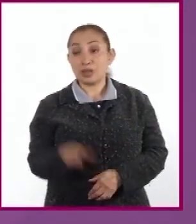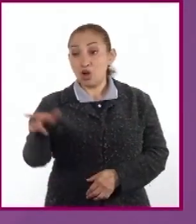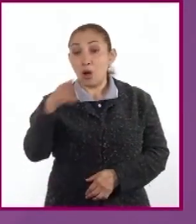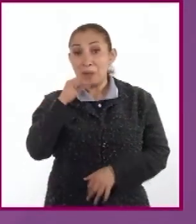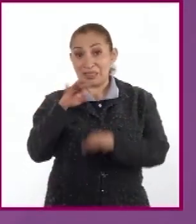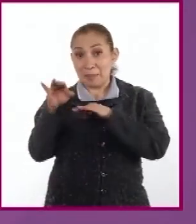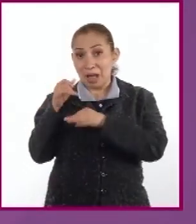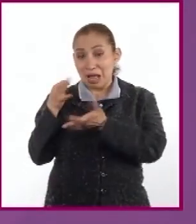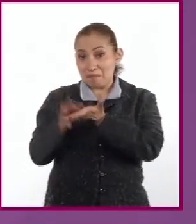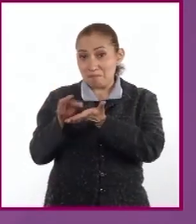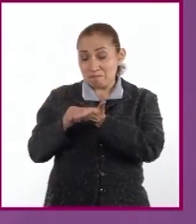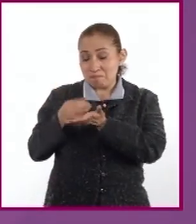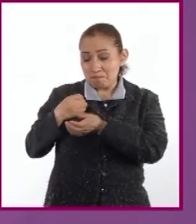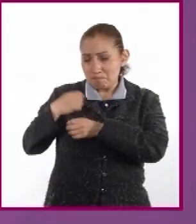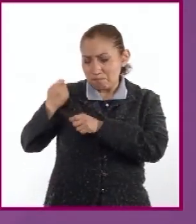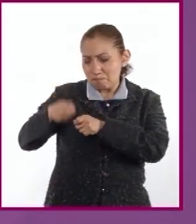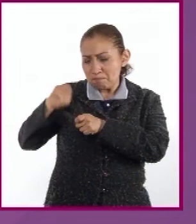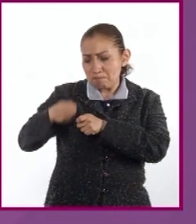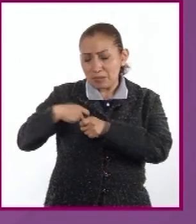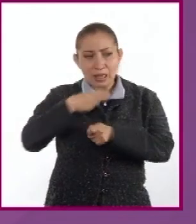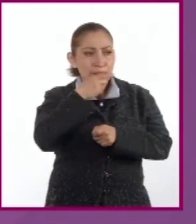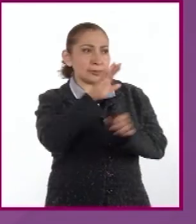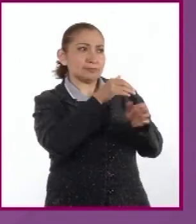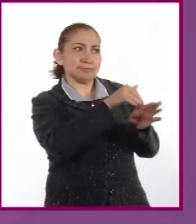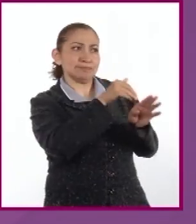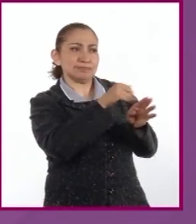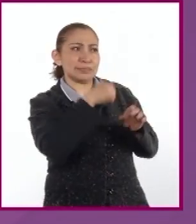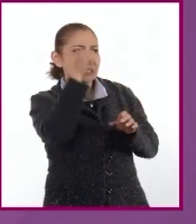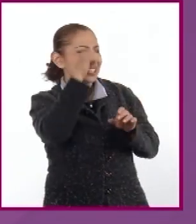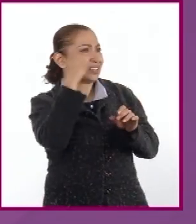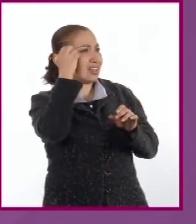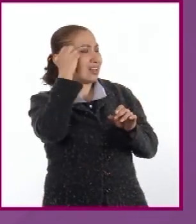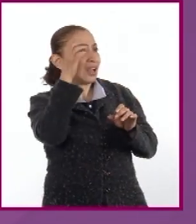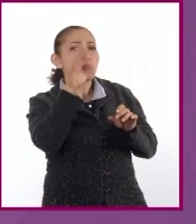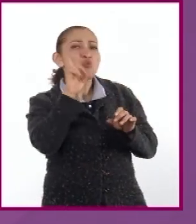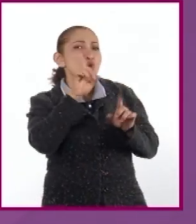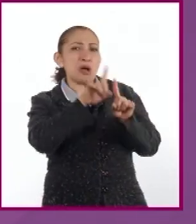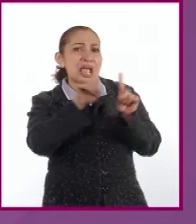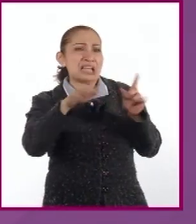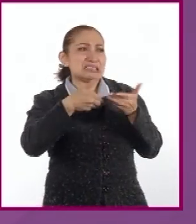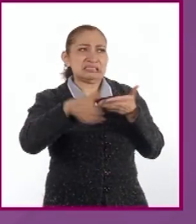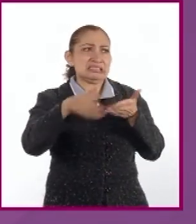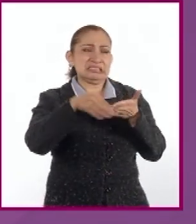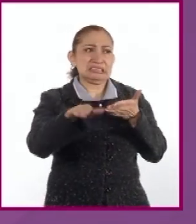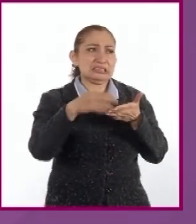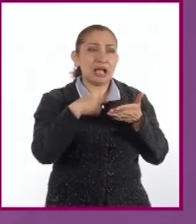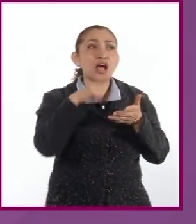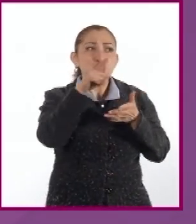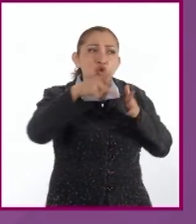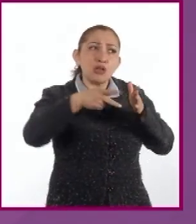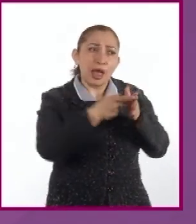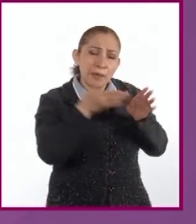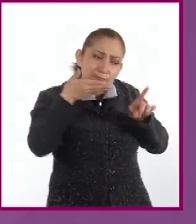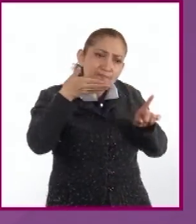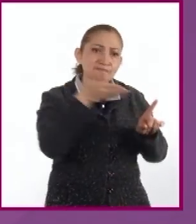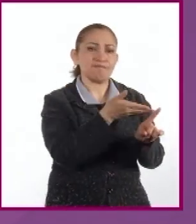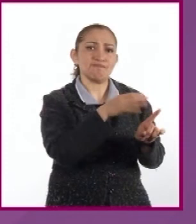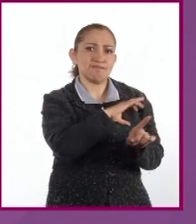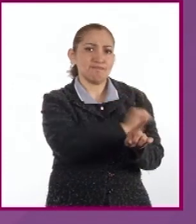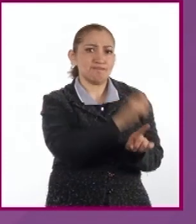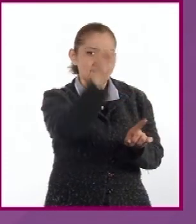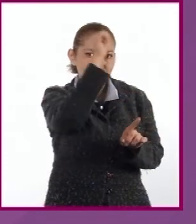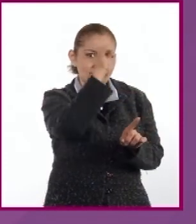El herrero solía insistirle al clérigo que alejara a dicha mujer de su vida y volviera a encauzar su